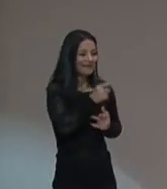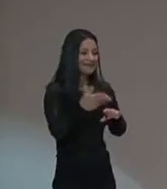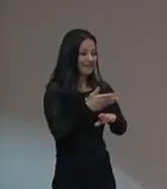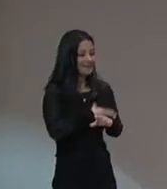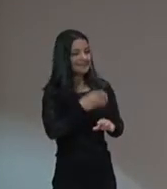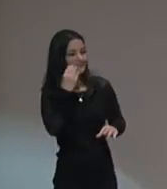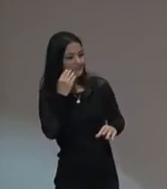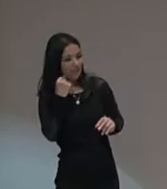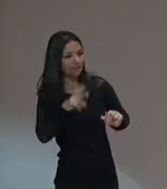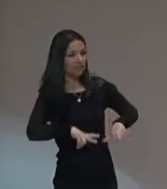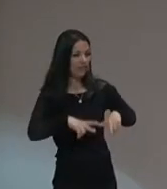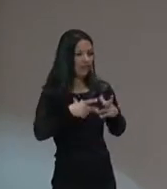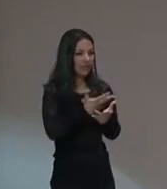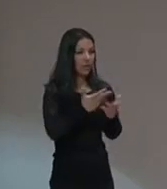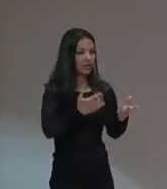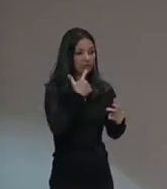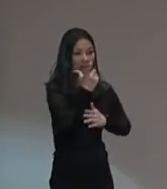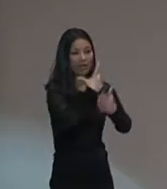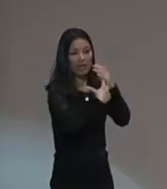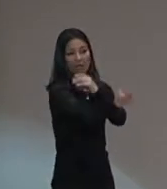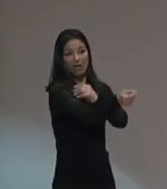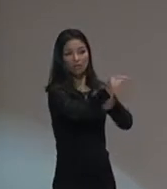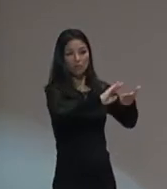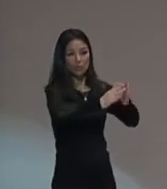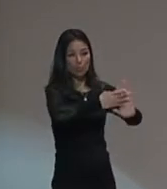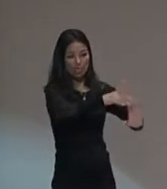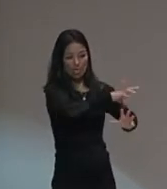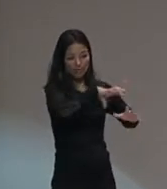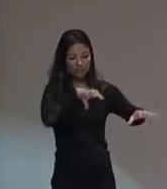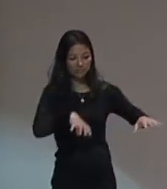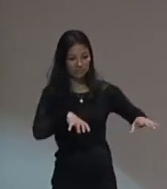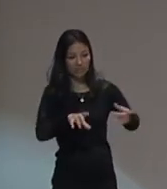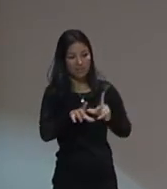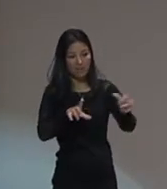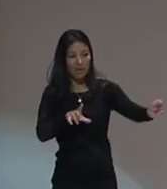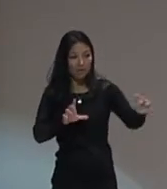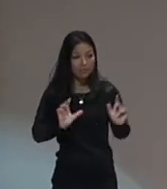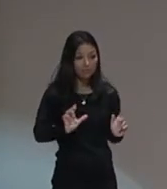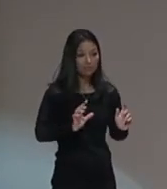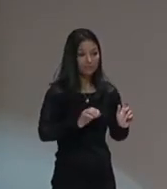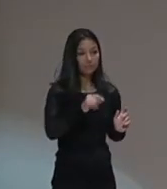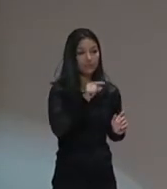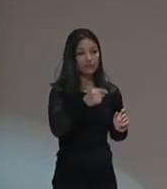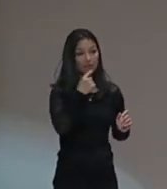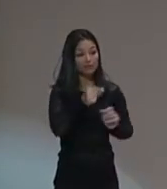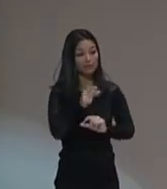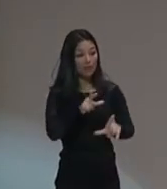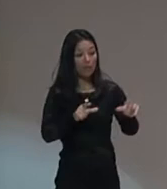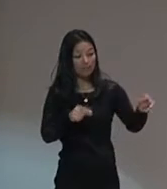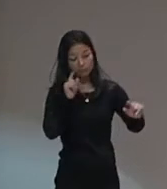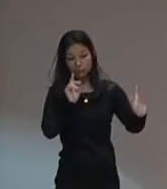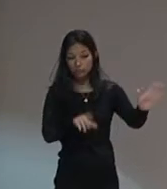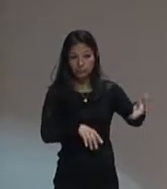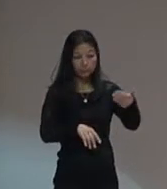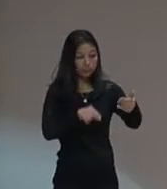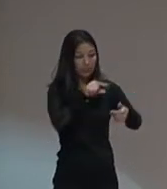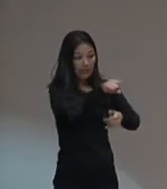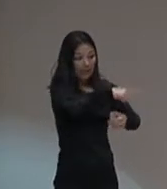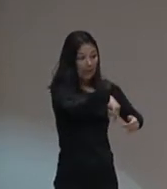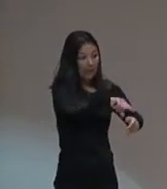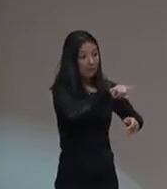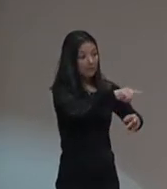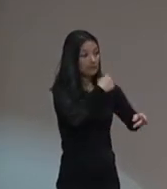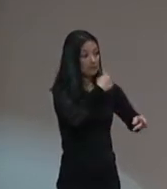cierto, lejos de la comodidad del centro, donde precisamente es el otro mismo el que ha sido puesto en